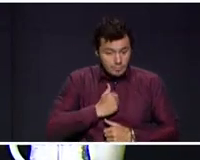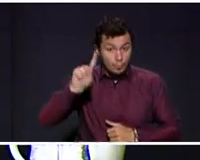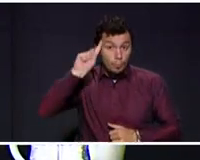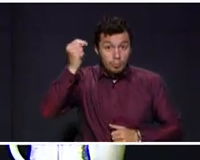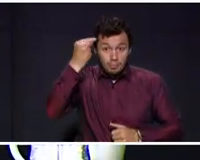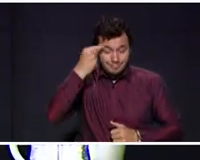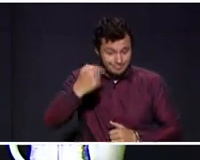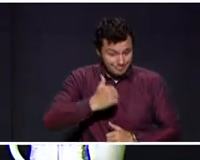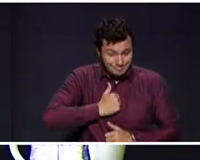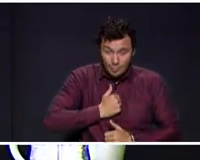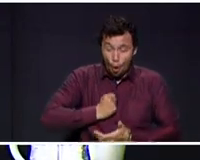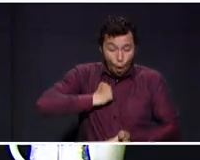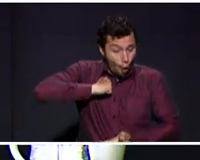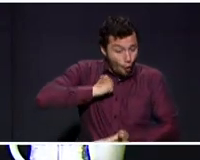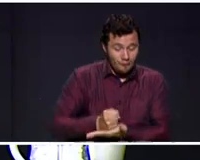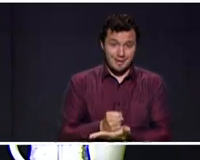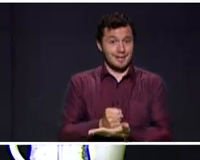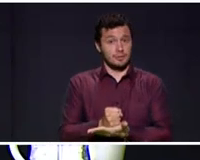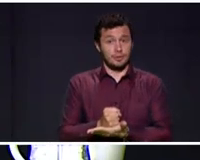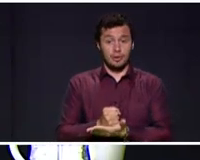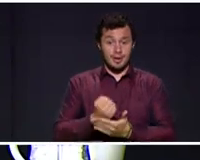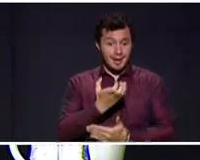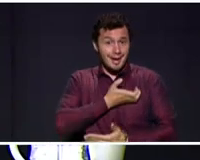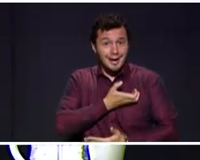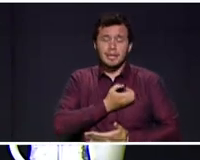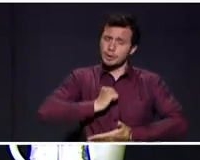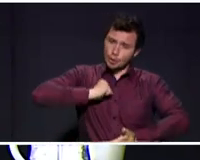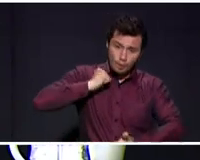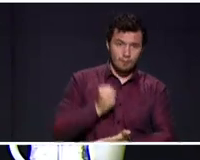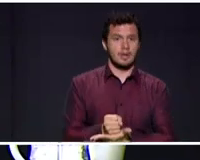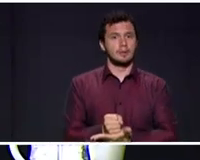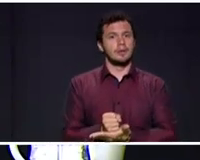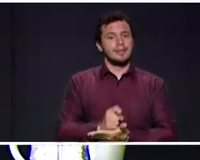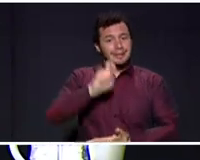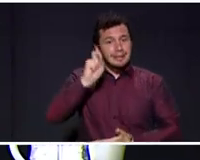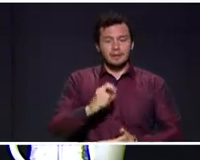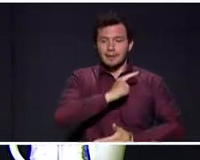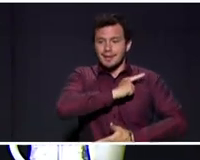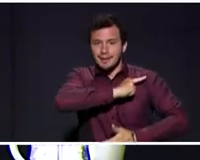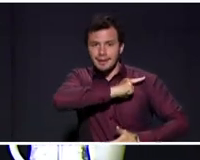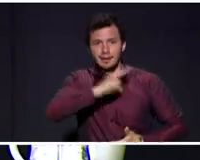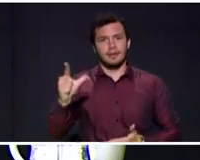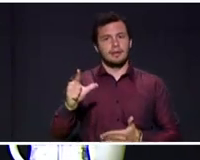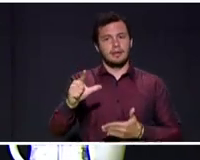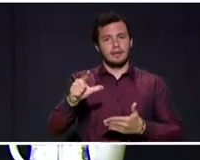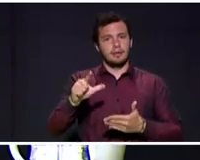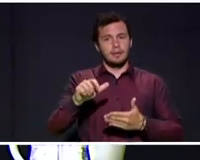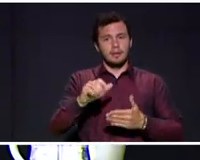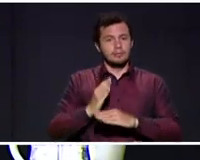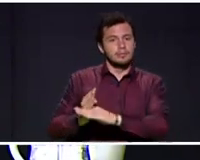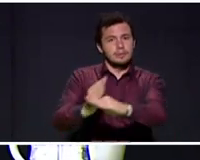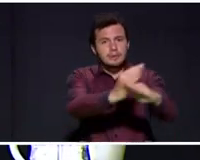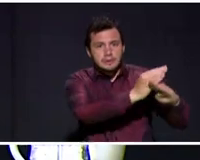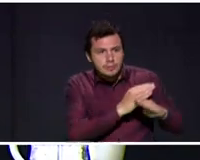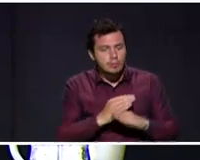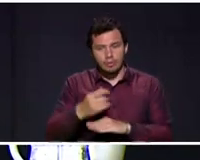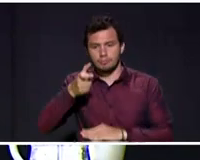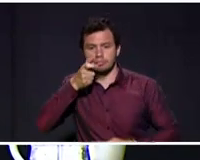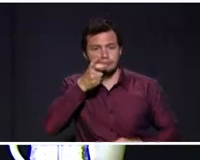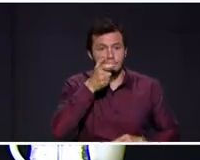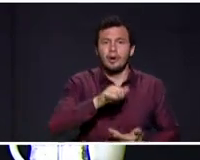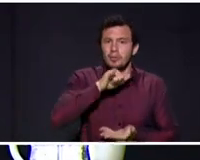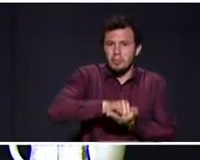una obligación como alcaldes liderar esa esa seguridad civil para eso están los consejos de seguridad es